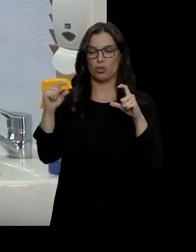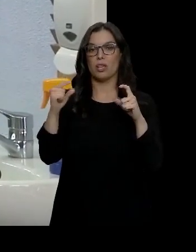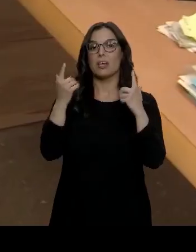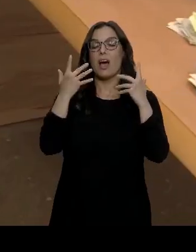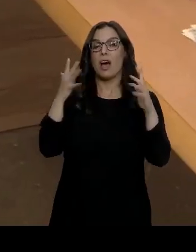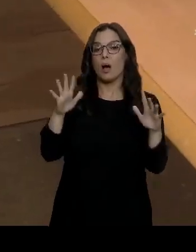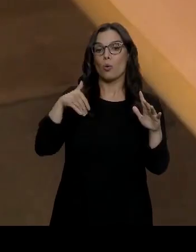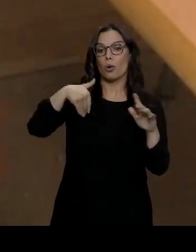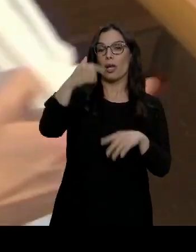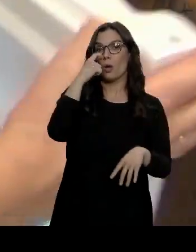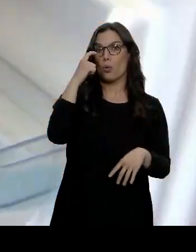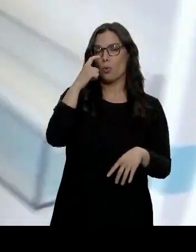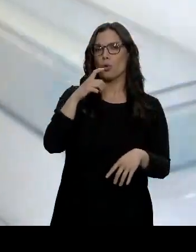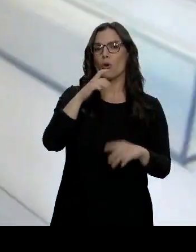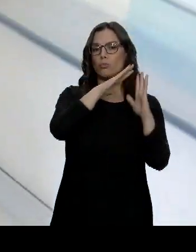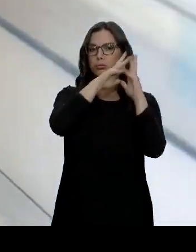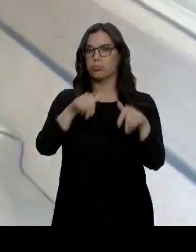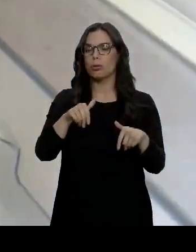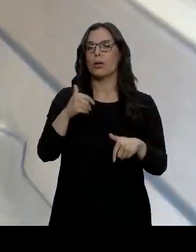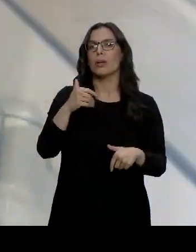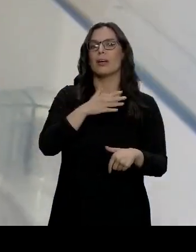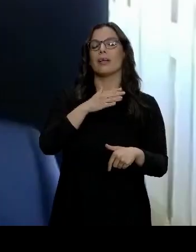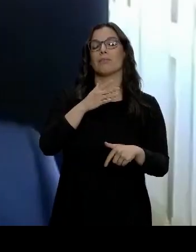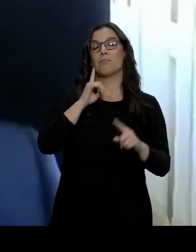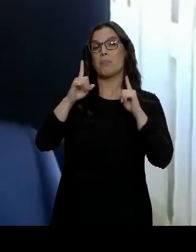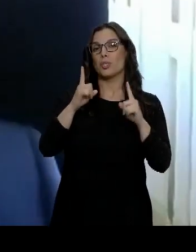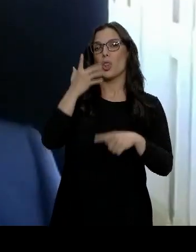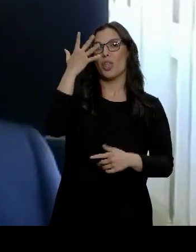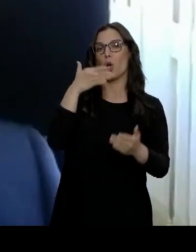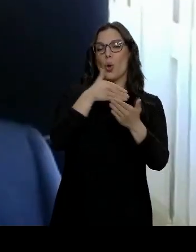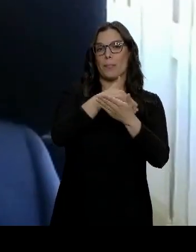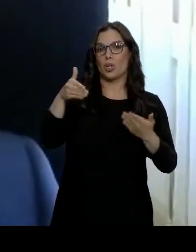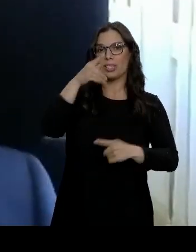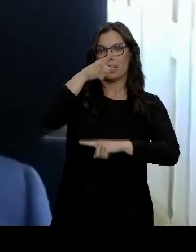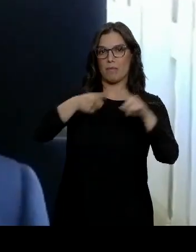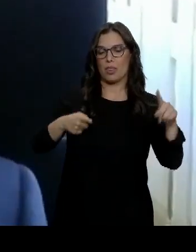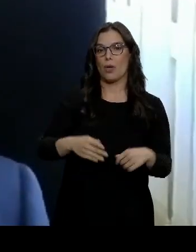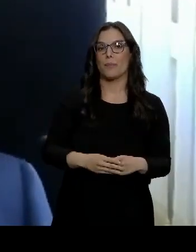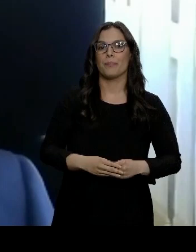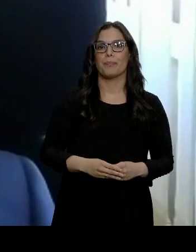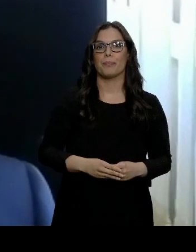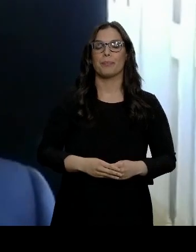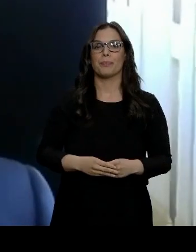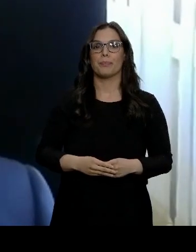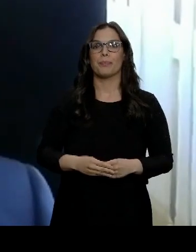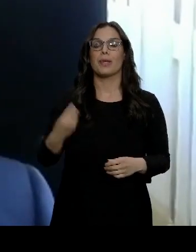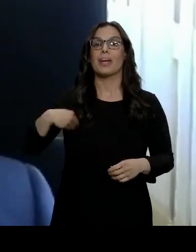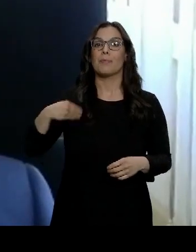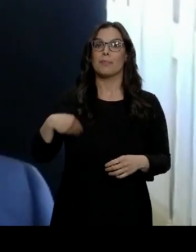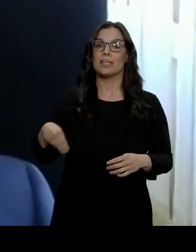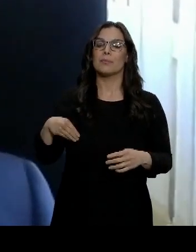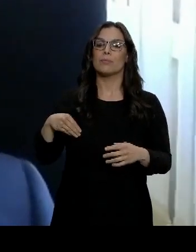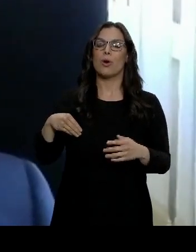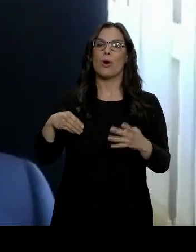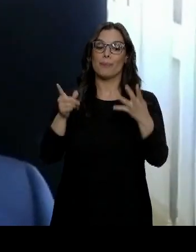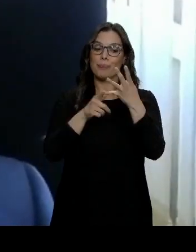previsión es que en junio hayamos recibido 5,5 millones. No se deben de poner todos los huevos en la cesta de esta vacuna. Hay